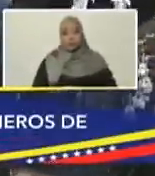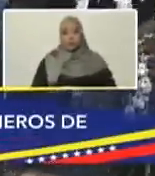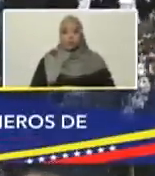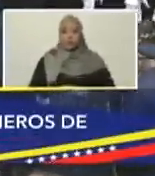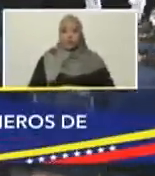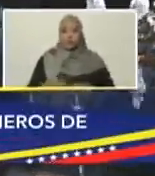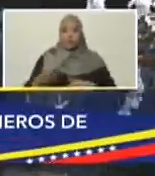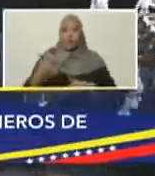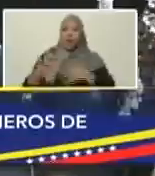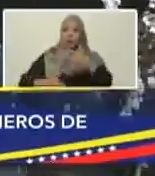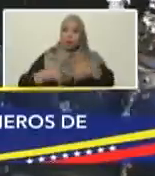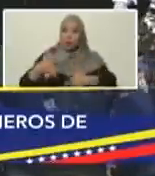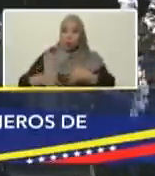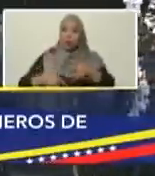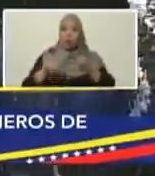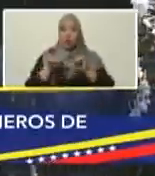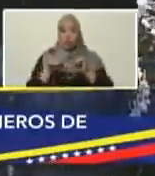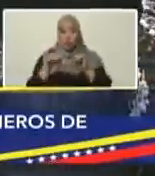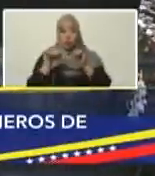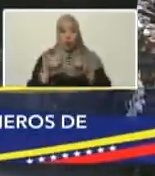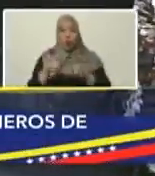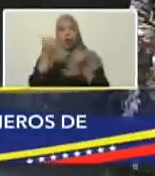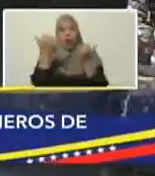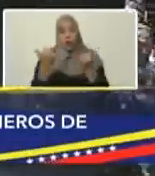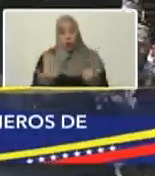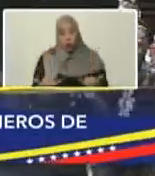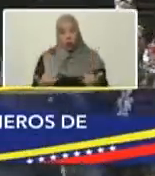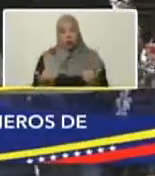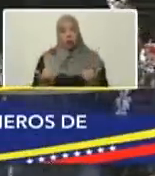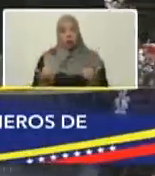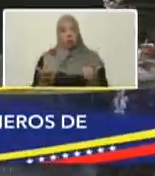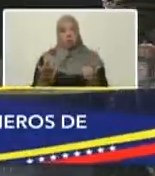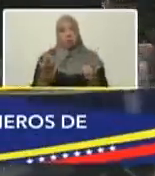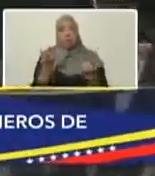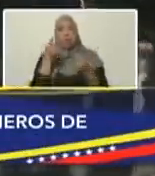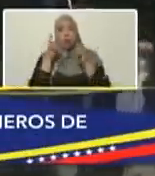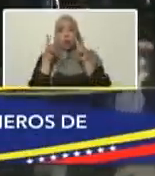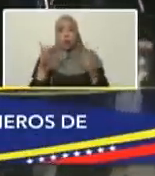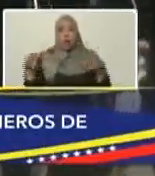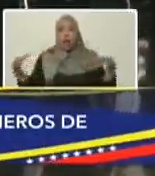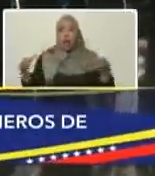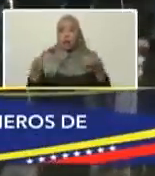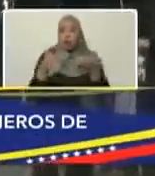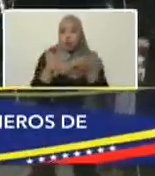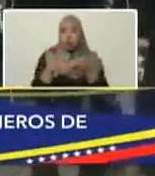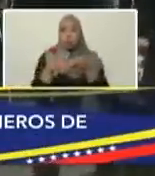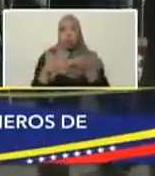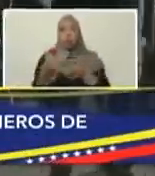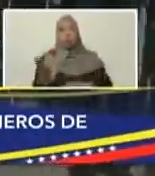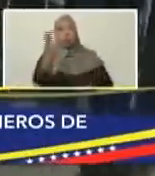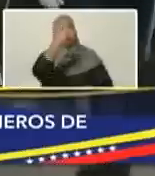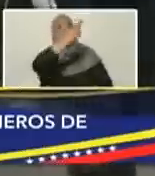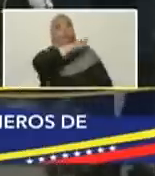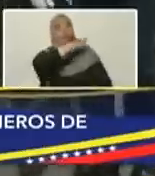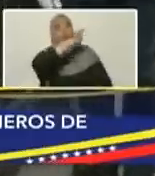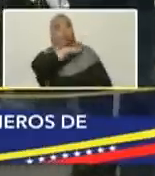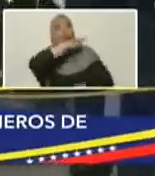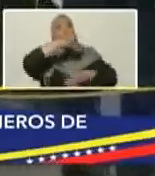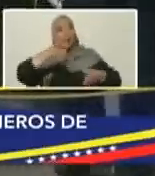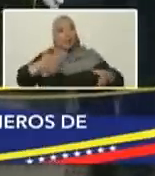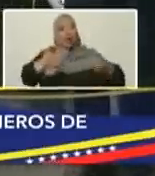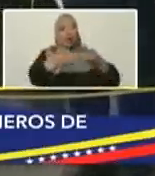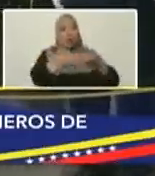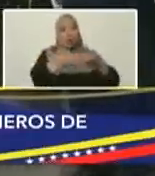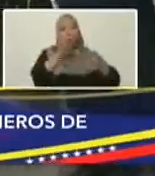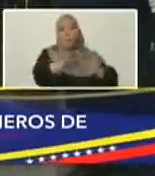Continúa este acto de ascenso en esta oportunidad a general de brigada de 20 oficiales